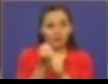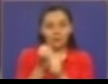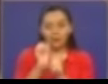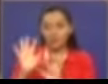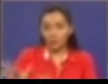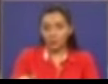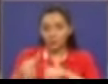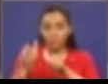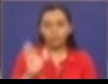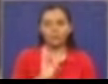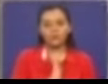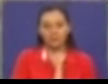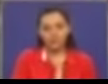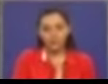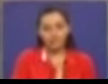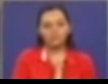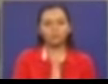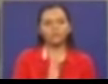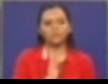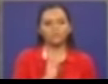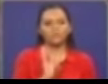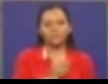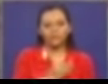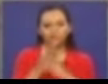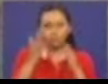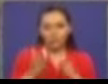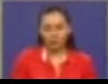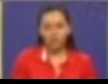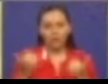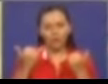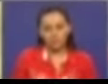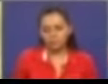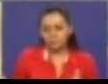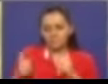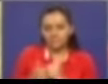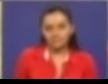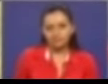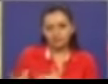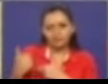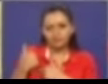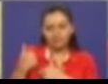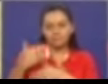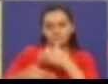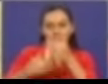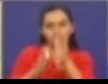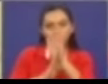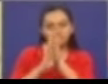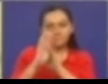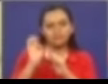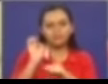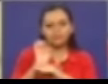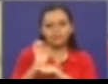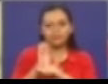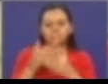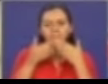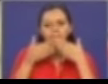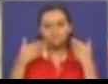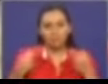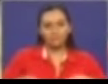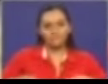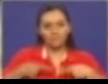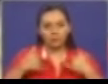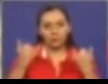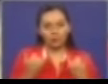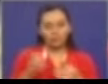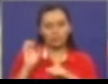señores técnicos, señores funcionarios, todos pongamos la mano para sacar adelante al Ecuador, para mejorar la vida del